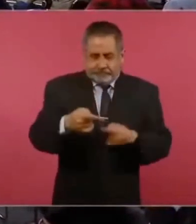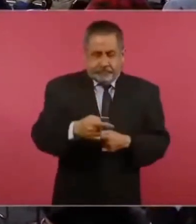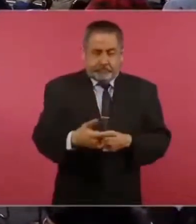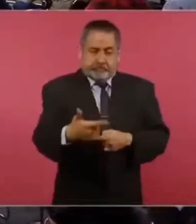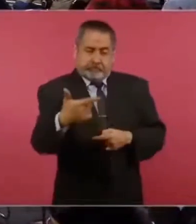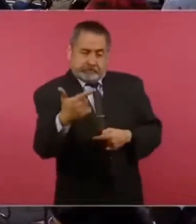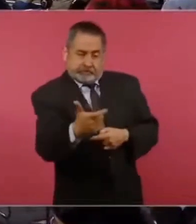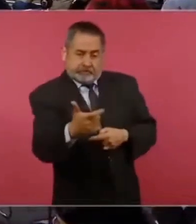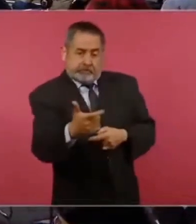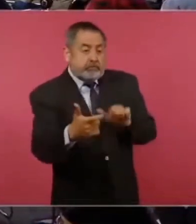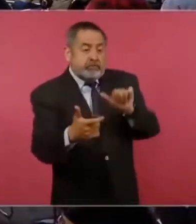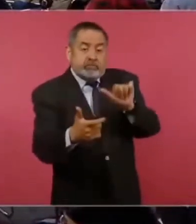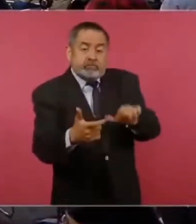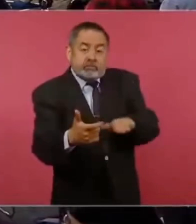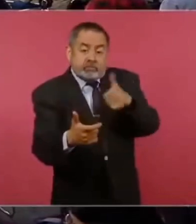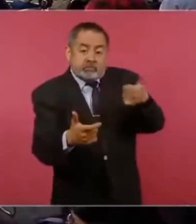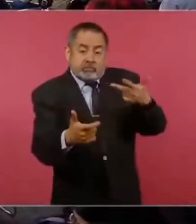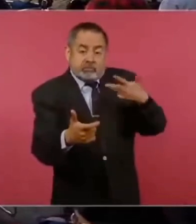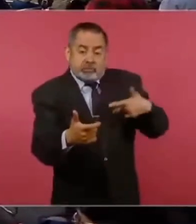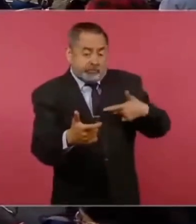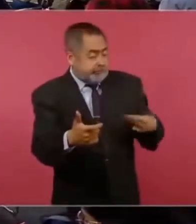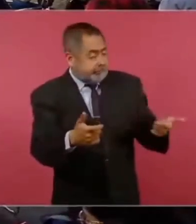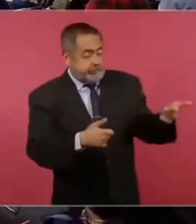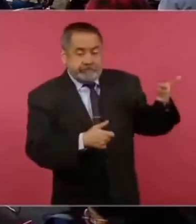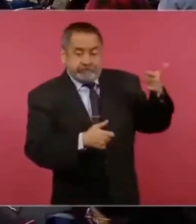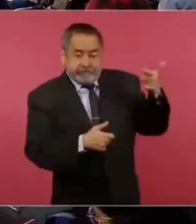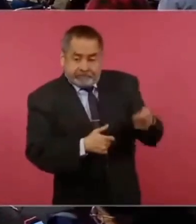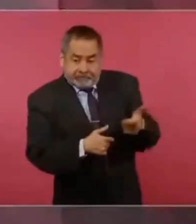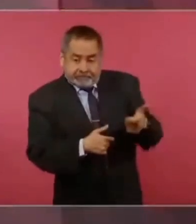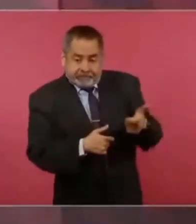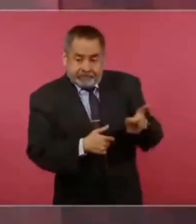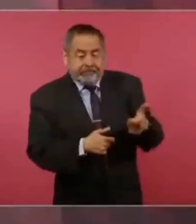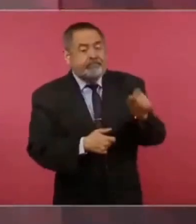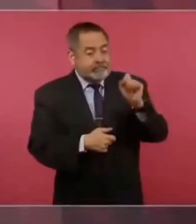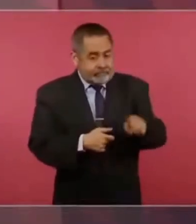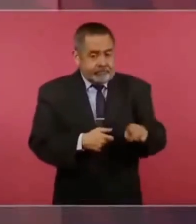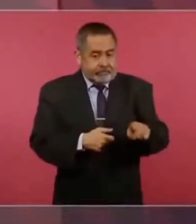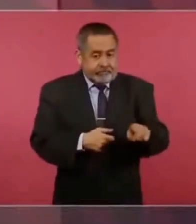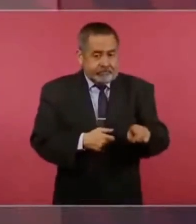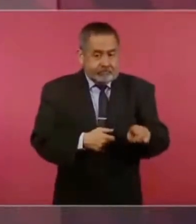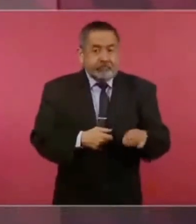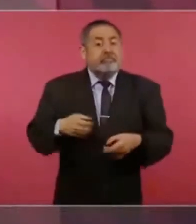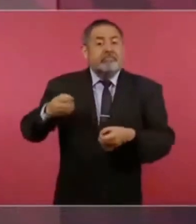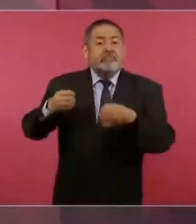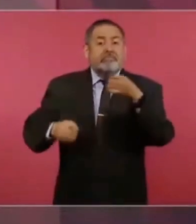que hay una orden de aprehensión, que el juez negó,